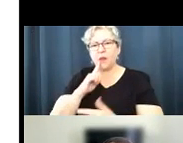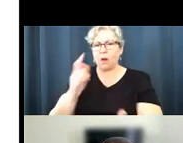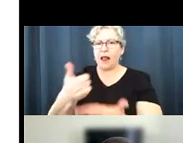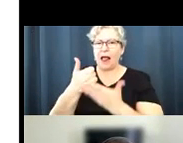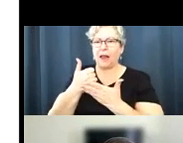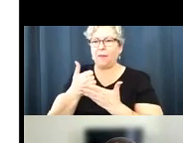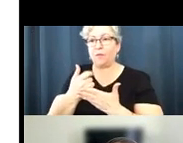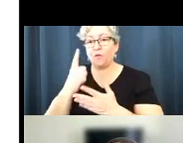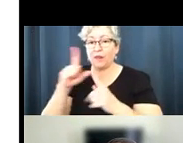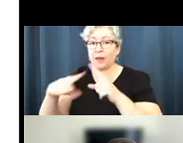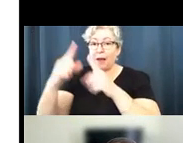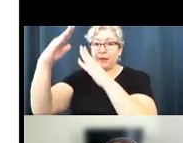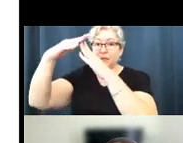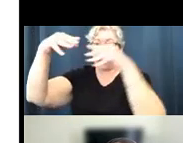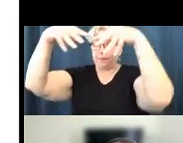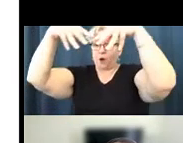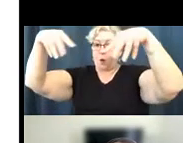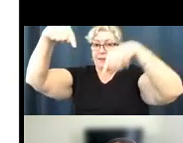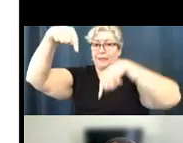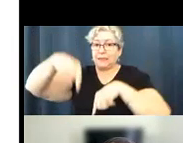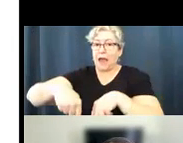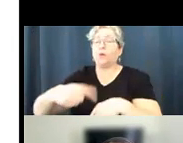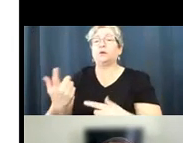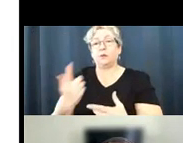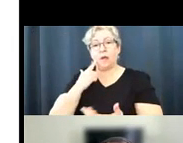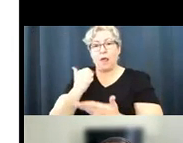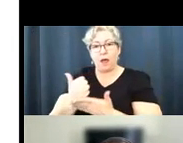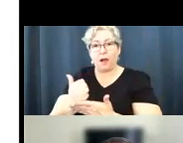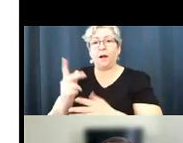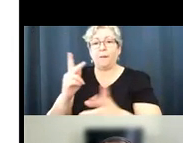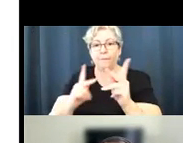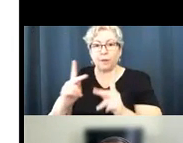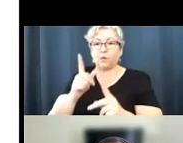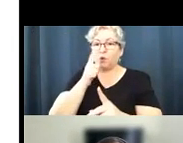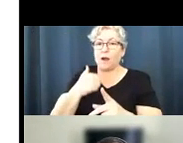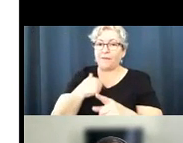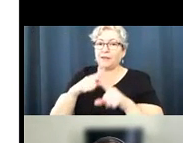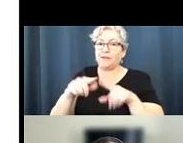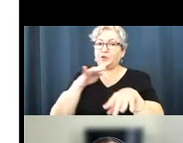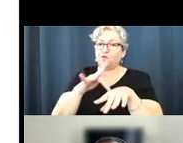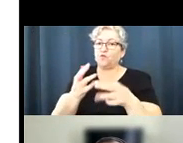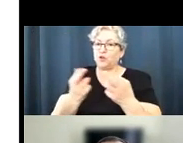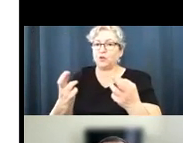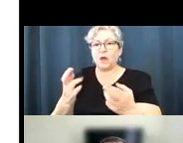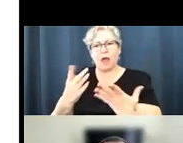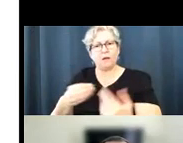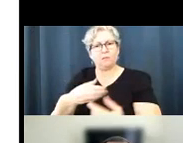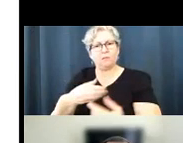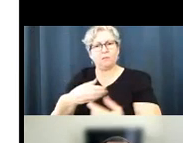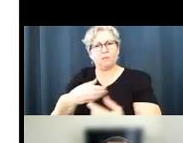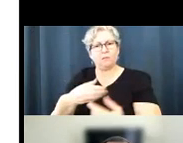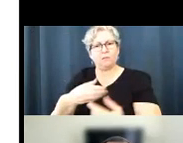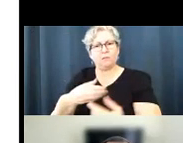esto ayuda especialmente si viene de arriba hacia abajo en una organización y ayuda a darle a las personas los recursos y